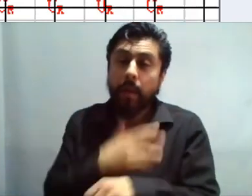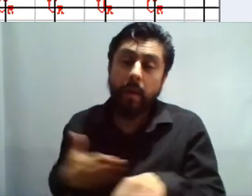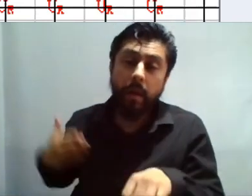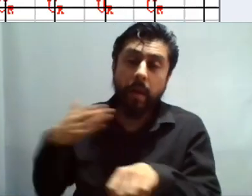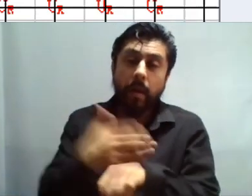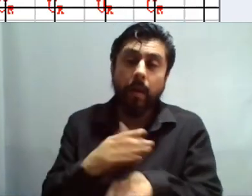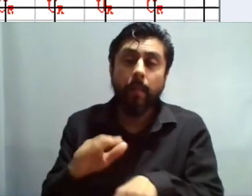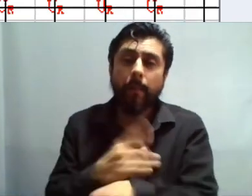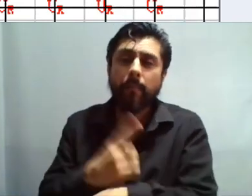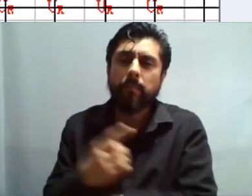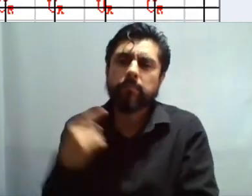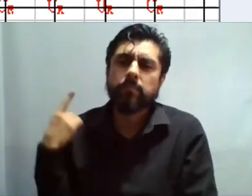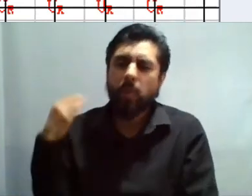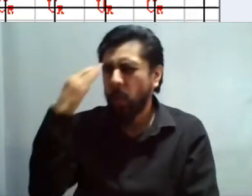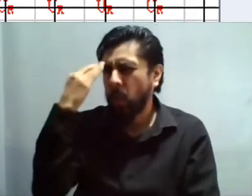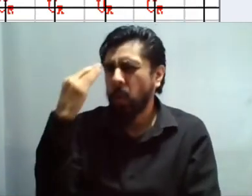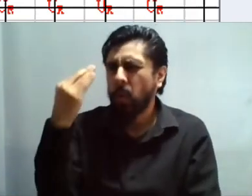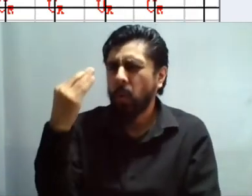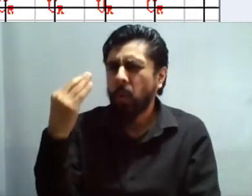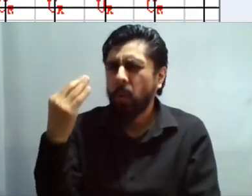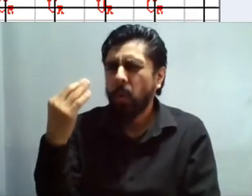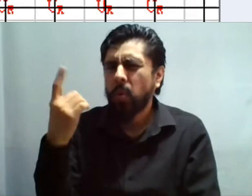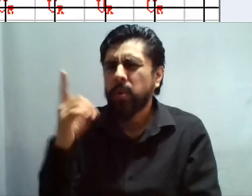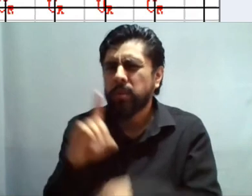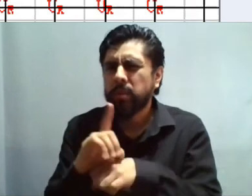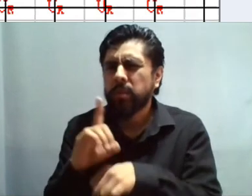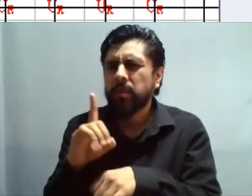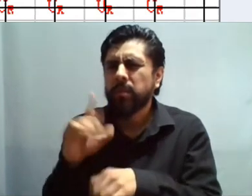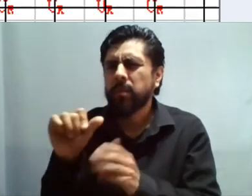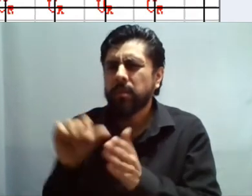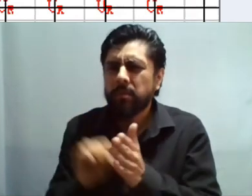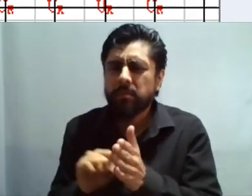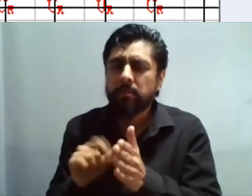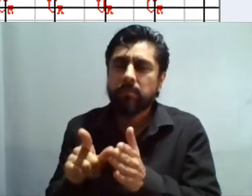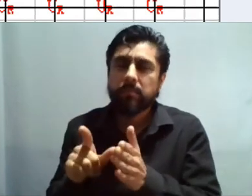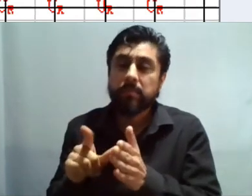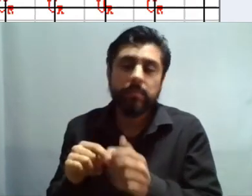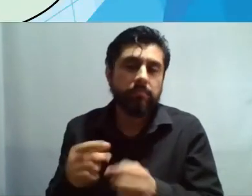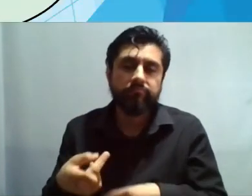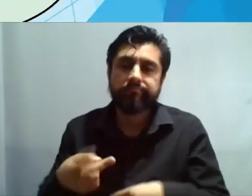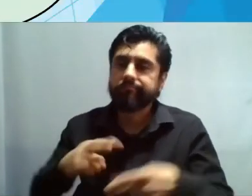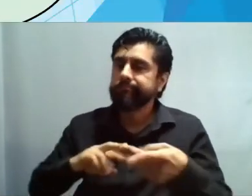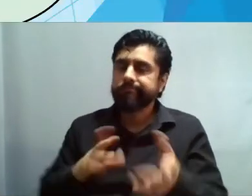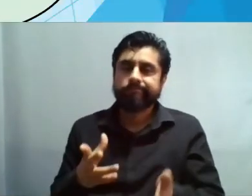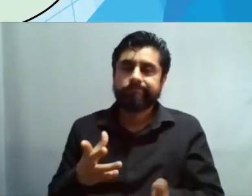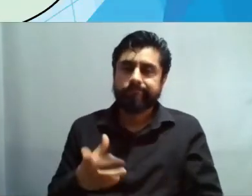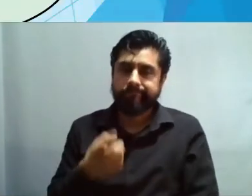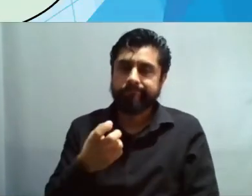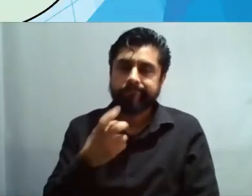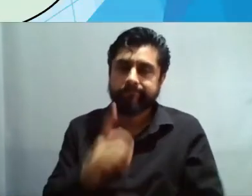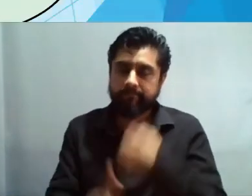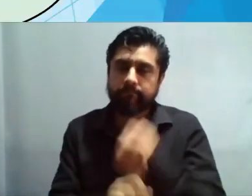días, semanas o meses, será que esto se torne irreversible. Damos la siguiente imagen, por